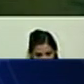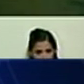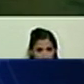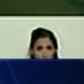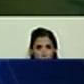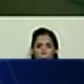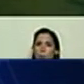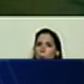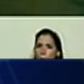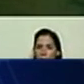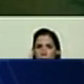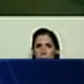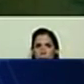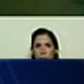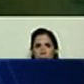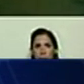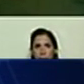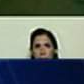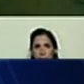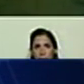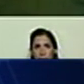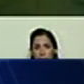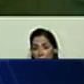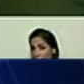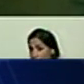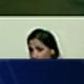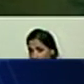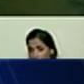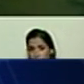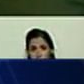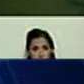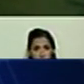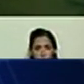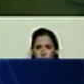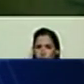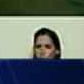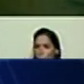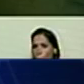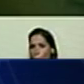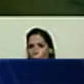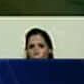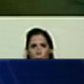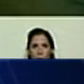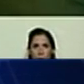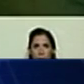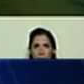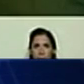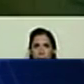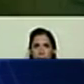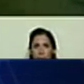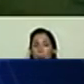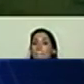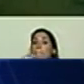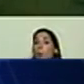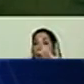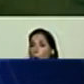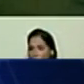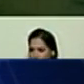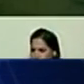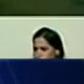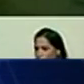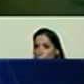también, así tenemos que decirlo con toda responsabilidad, que voceros de partidos políticos